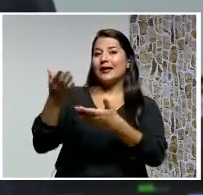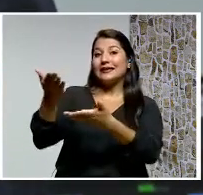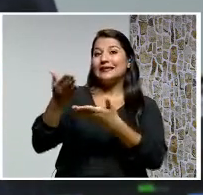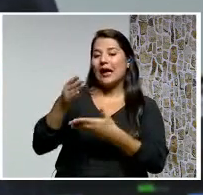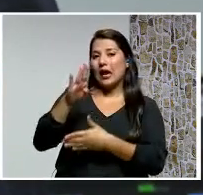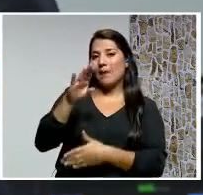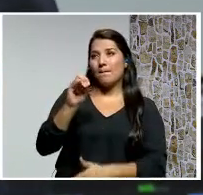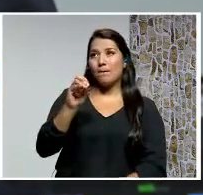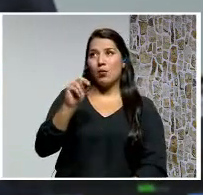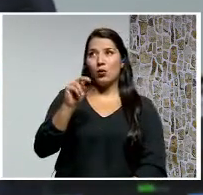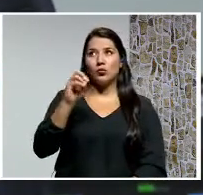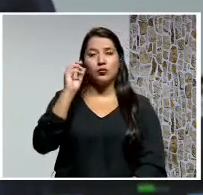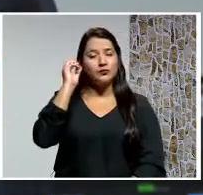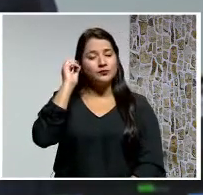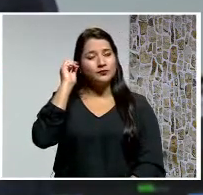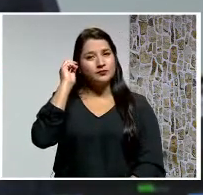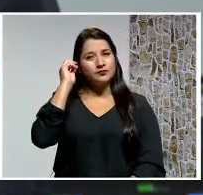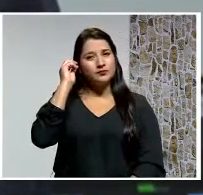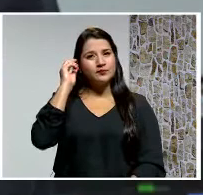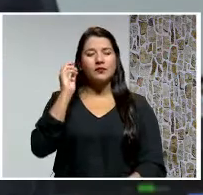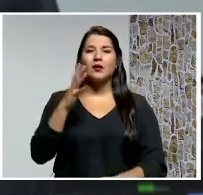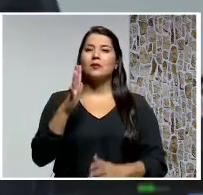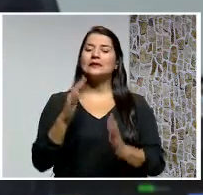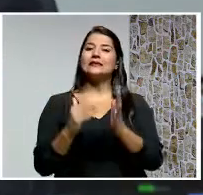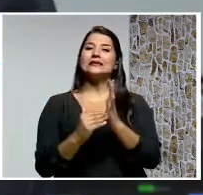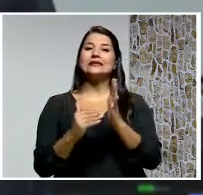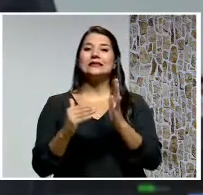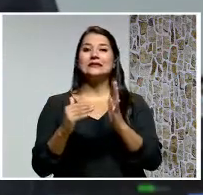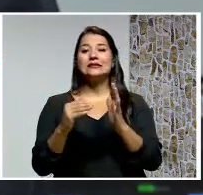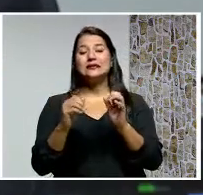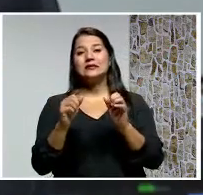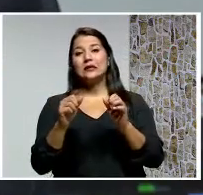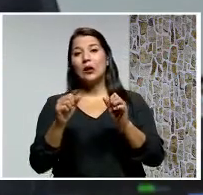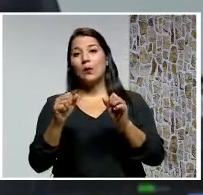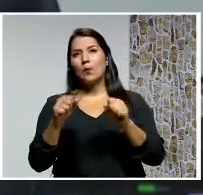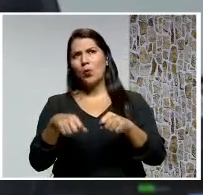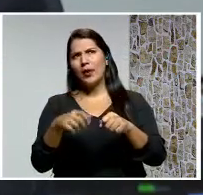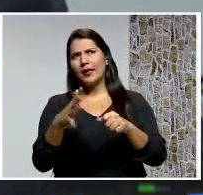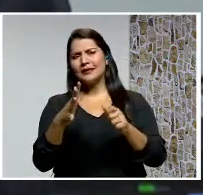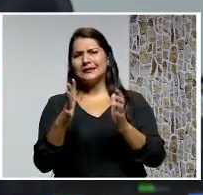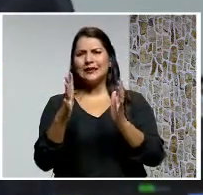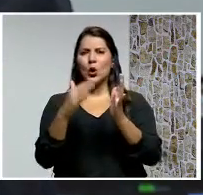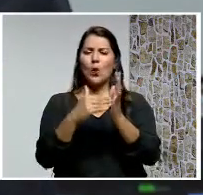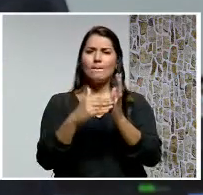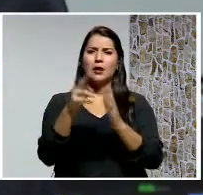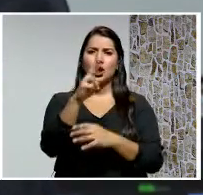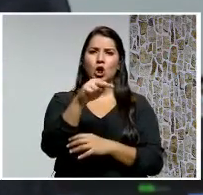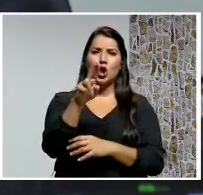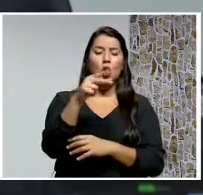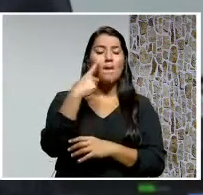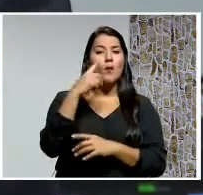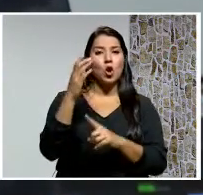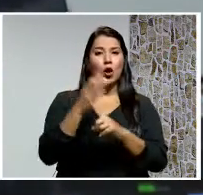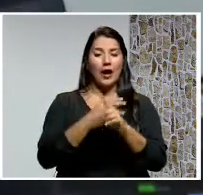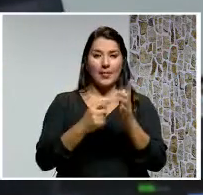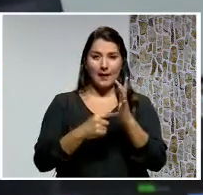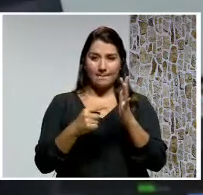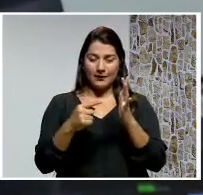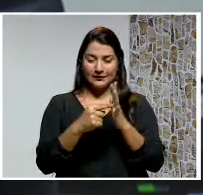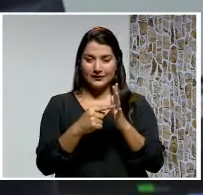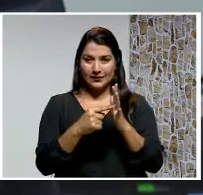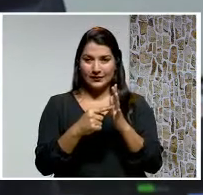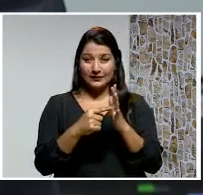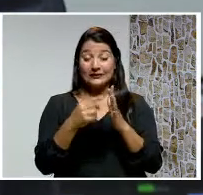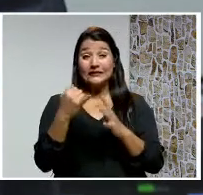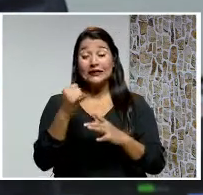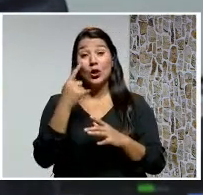digamos, ligeramente superior a los 5.000 colones por cada millón, digamos, de valor del inmueble. Si lo hacemos desde el punto de vista